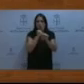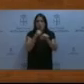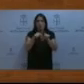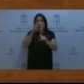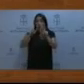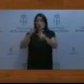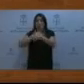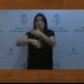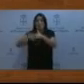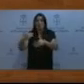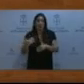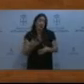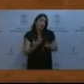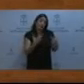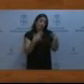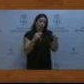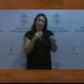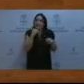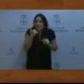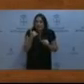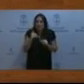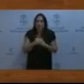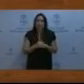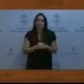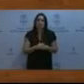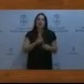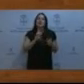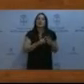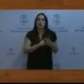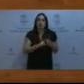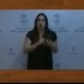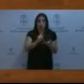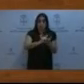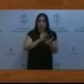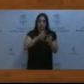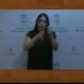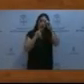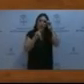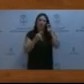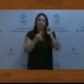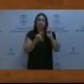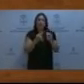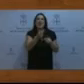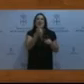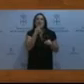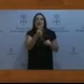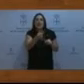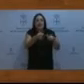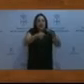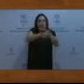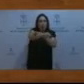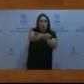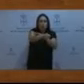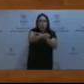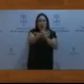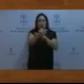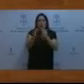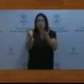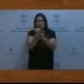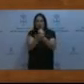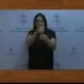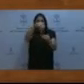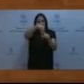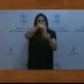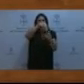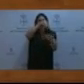discapacidad. Señoría, vaya concluyendo. Finalizo, presidente. Y segundo, vergüenza le tenía que dar hablar de inclusión y meternos a todos en centros especiales